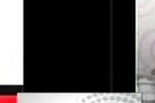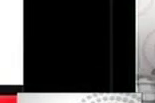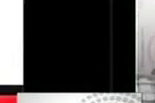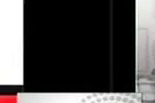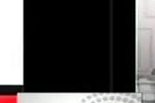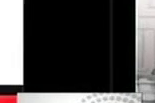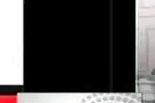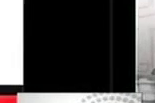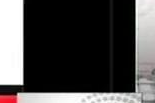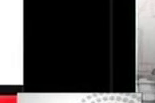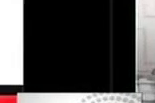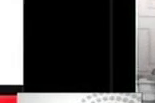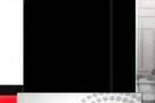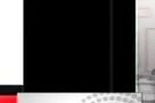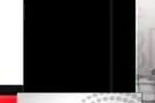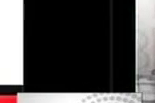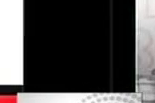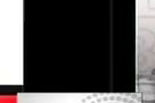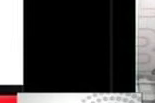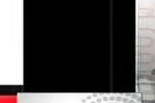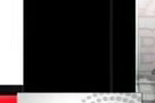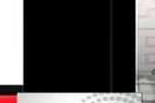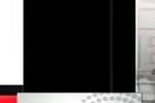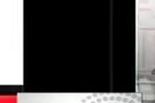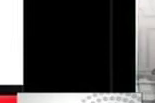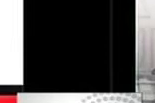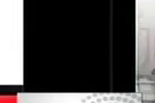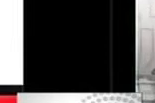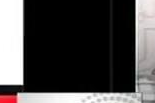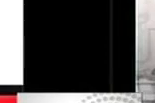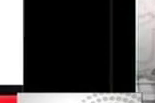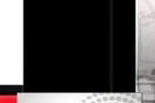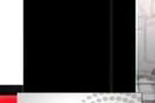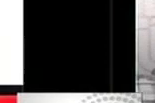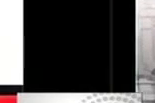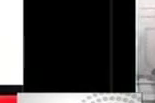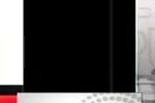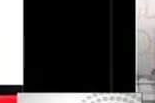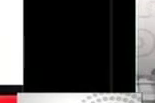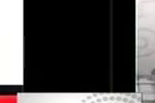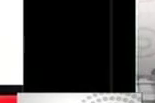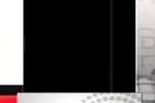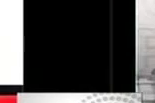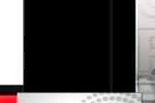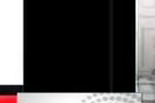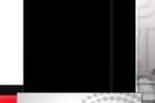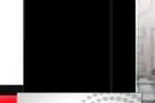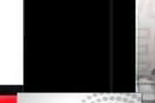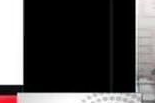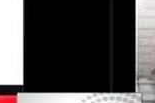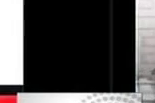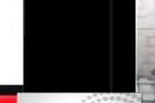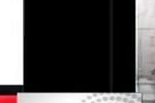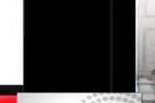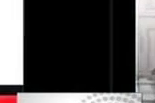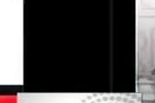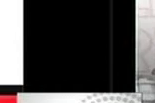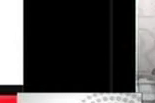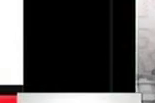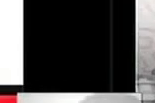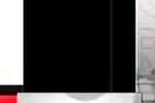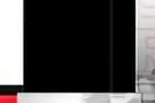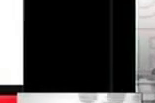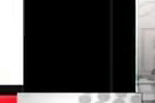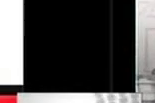en general, sobre otros sectores, encantado de responderlos, pero ya lo haremos por escrito. Ok, muchas gracias y quedamos a su